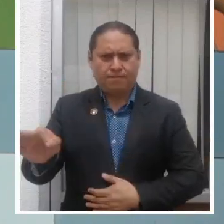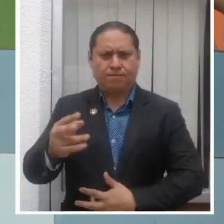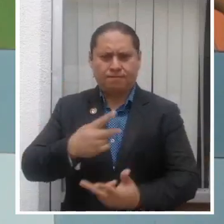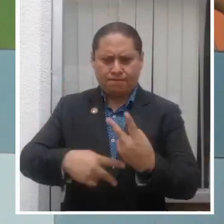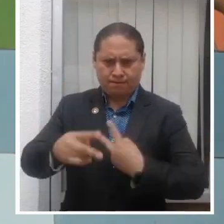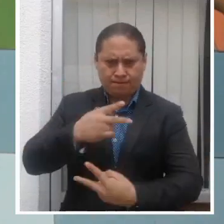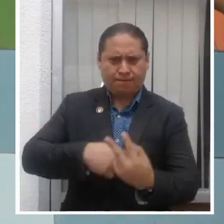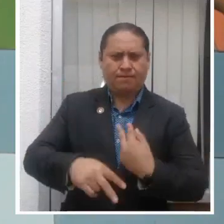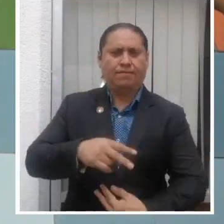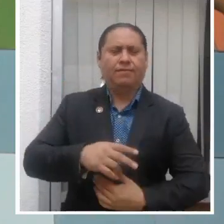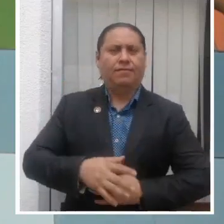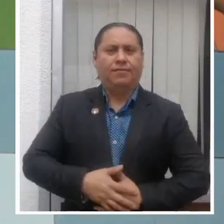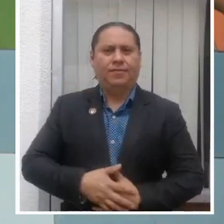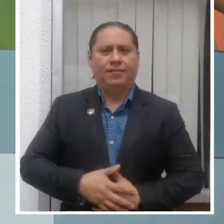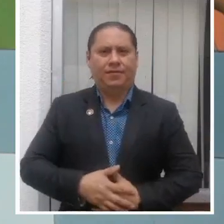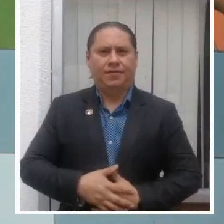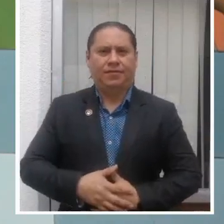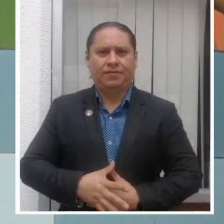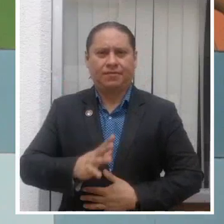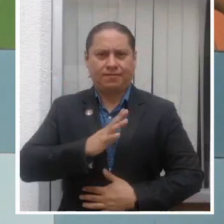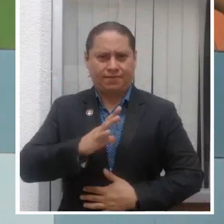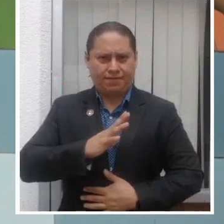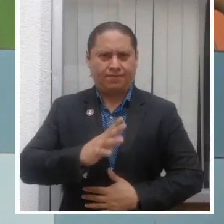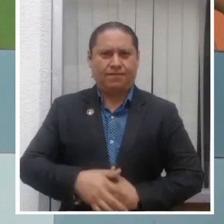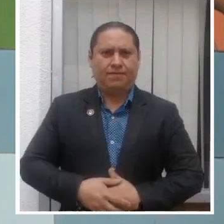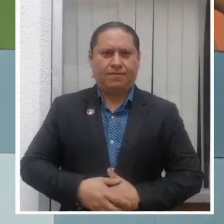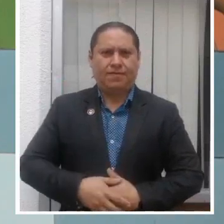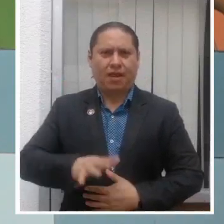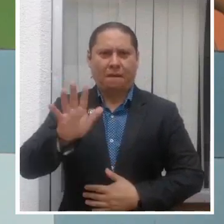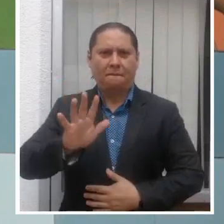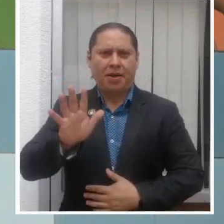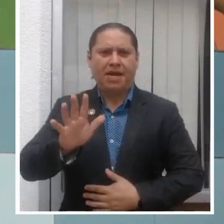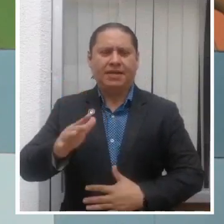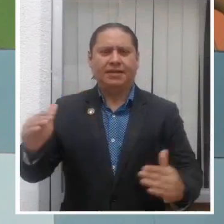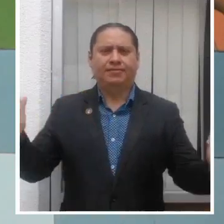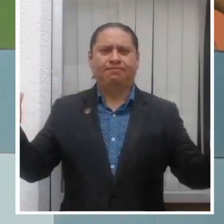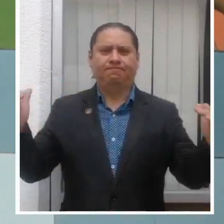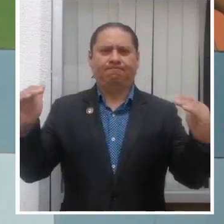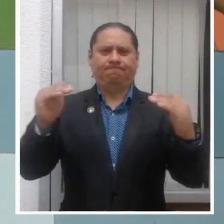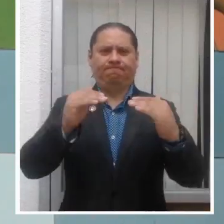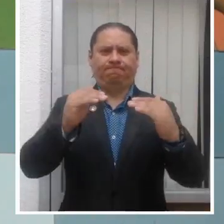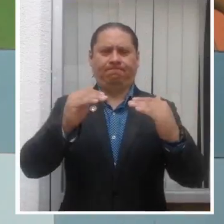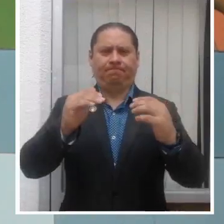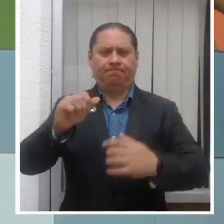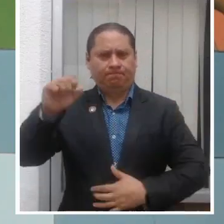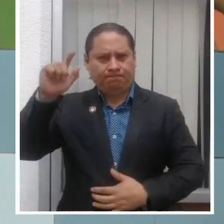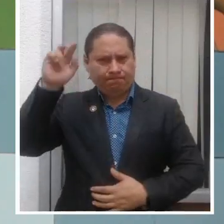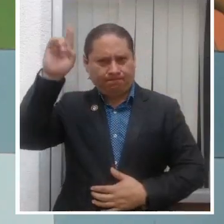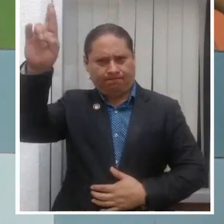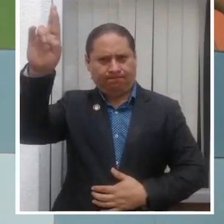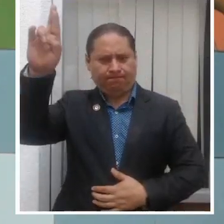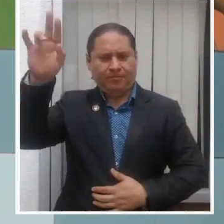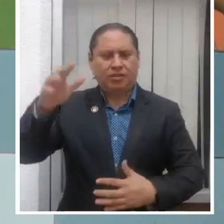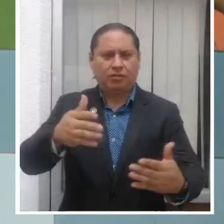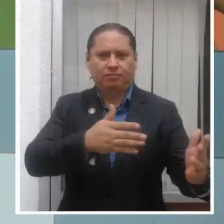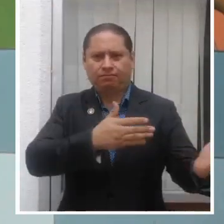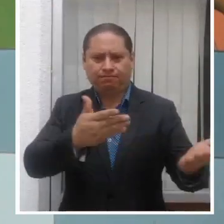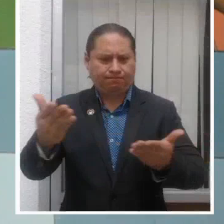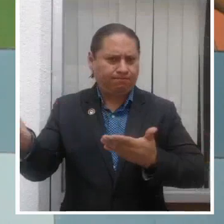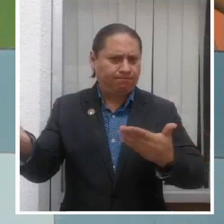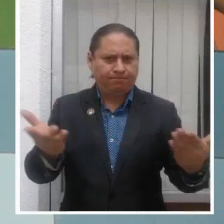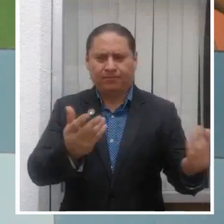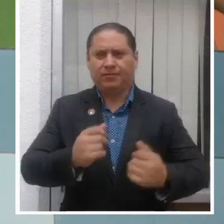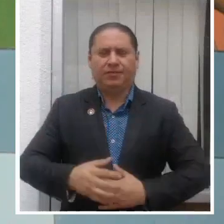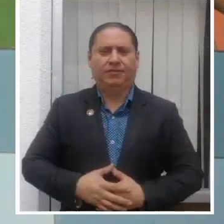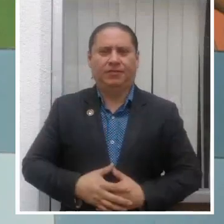vuelvan a tener esta bandera de la igualdad. Y yo pido aquí desde el Congreso y a través de